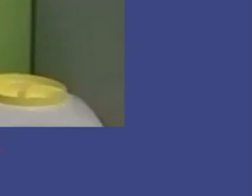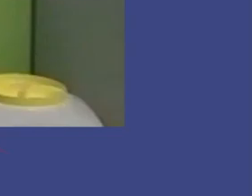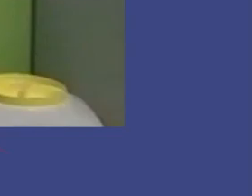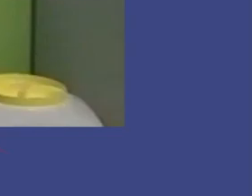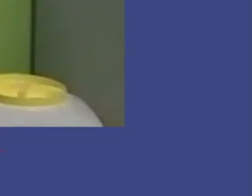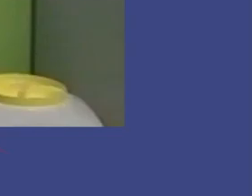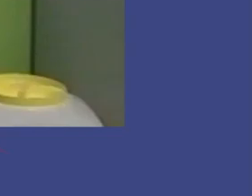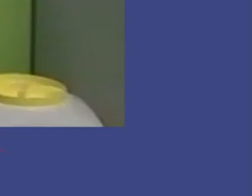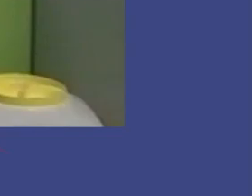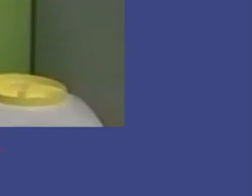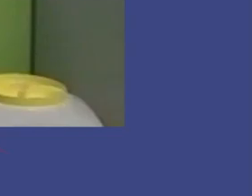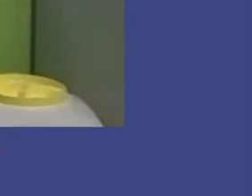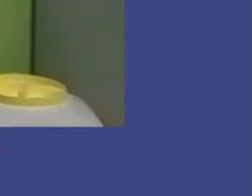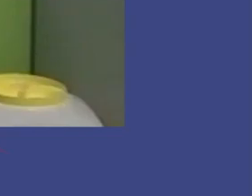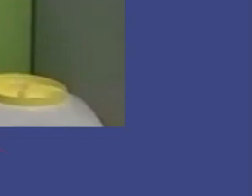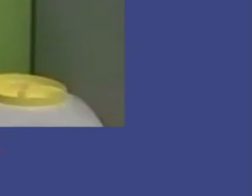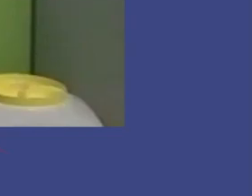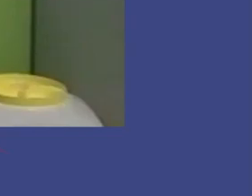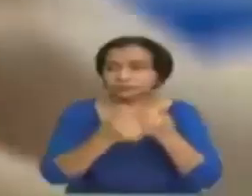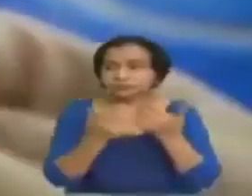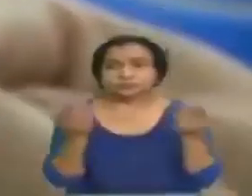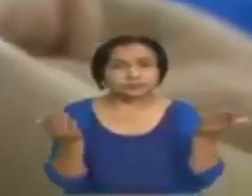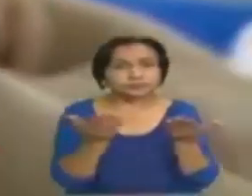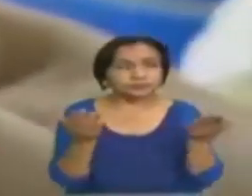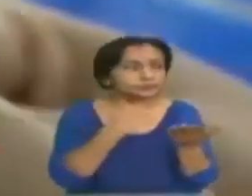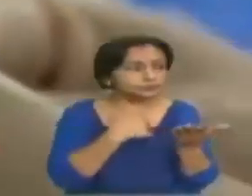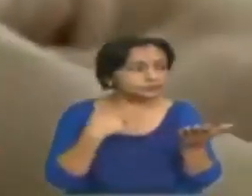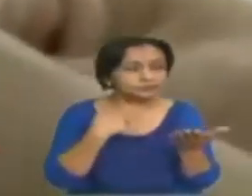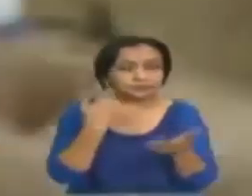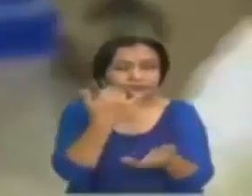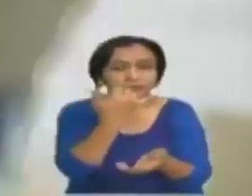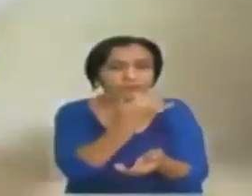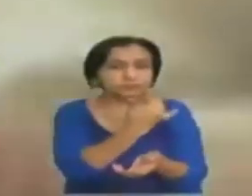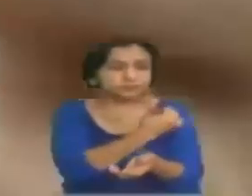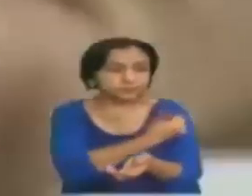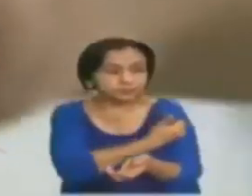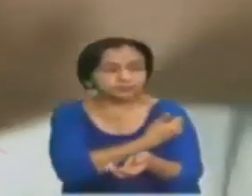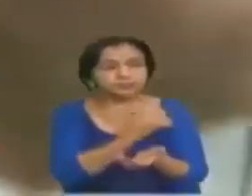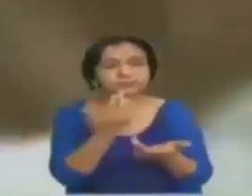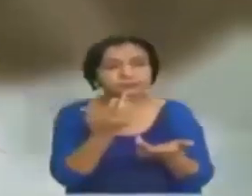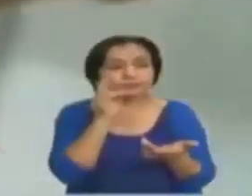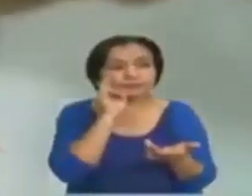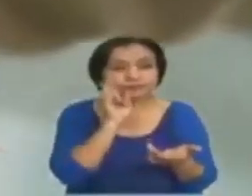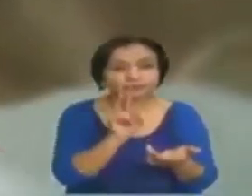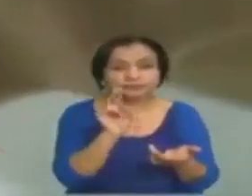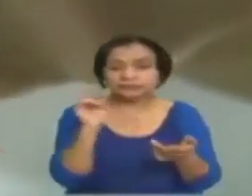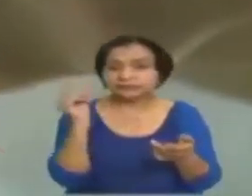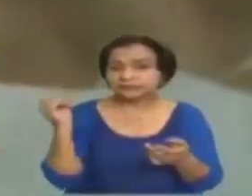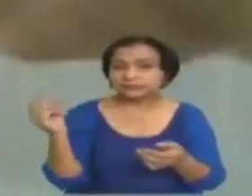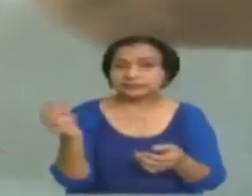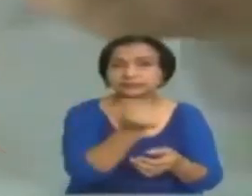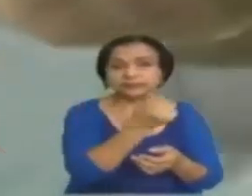COVID existe todavía, pero mucho menos por la vacuna. Entonces, la variante Delta también, que es la última que está circulando,